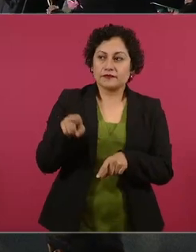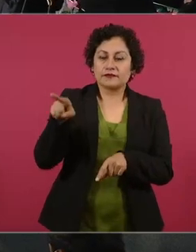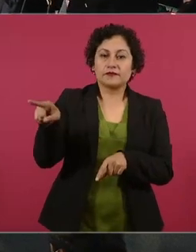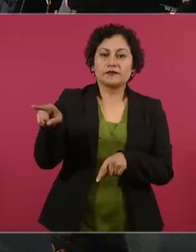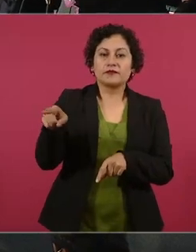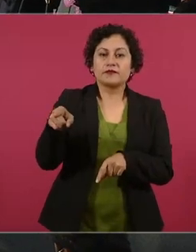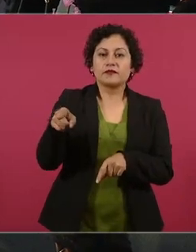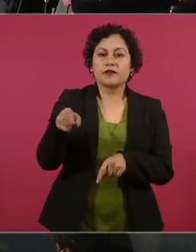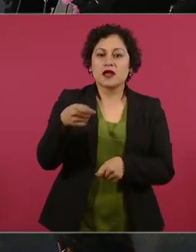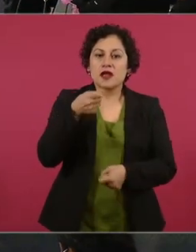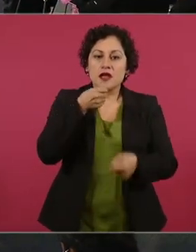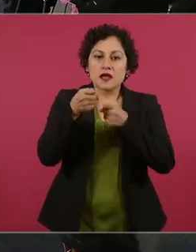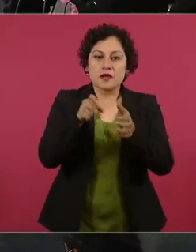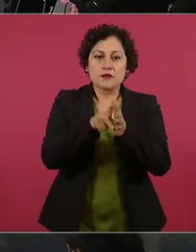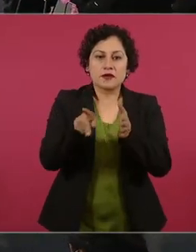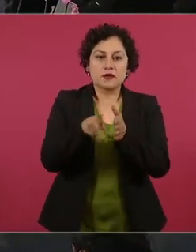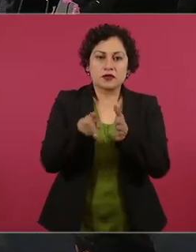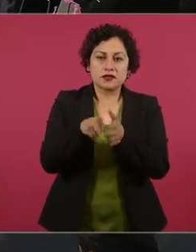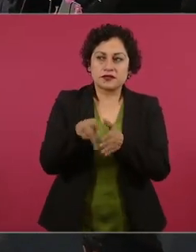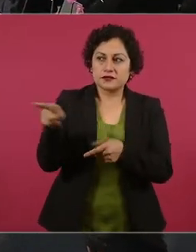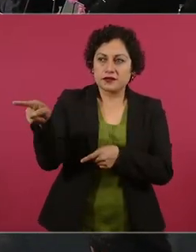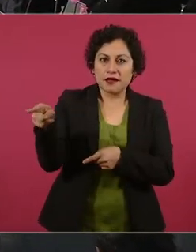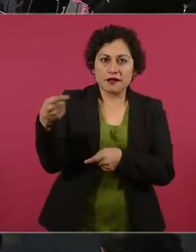y por qué hay que seguir, pues, porque